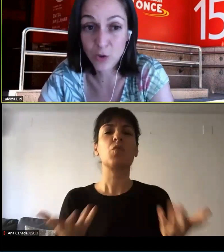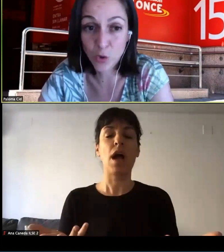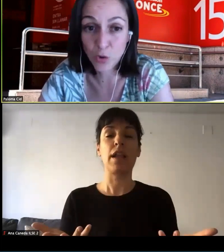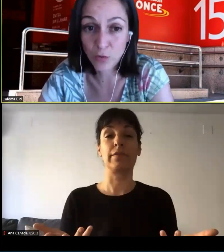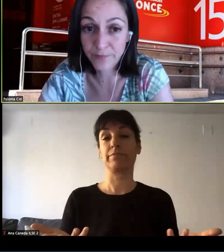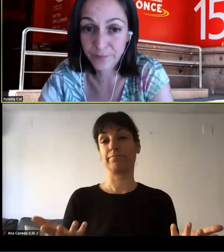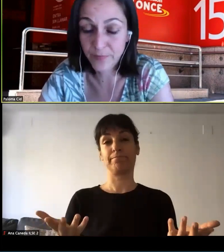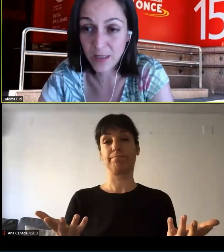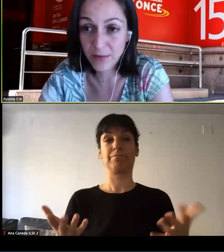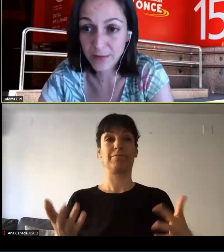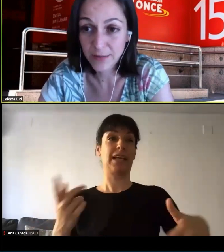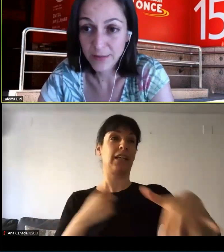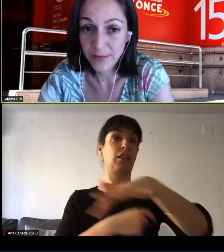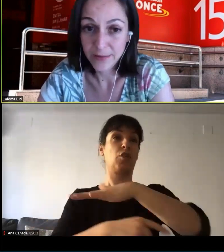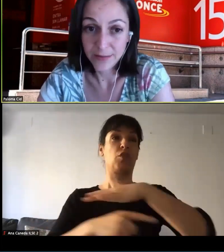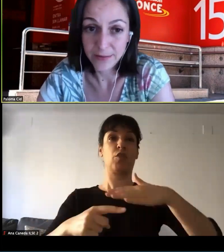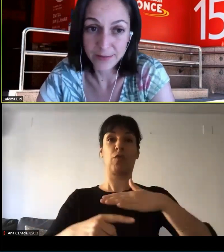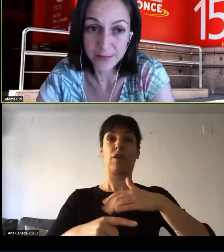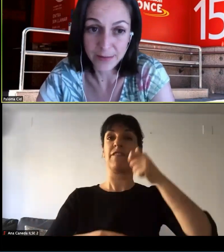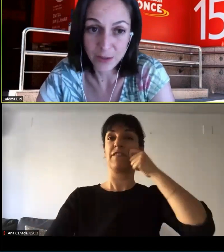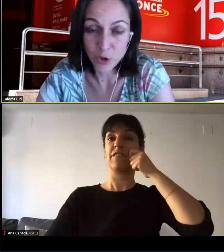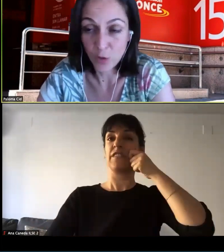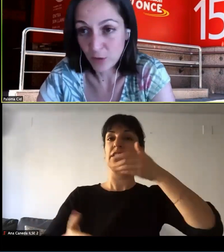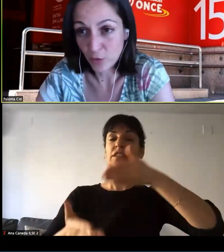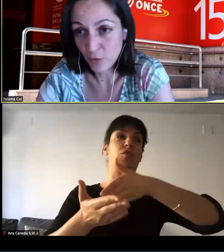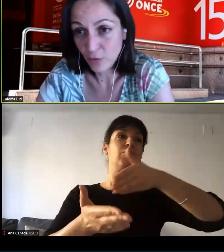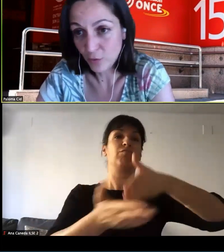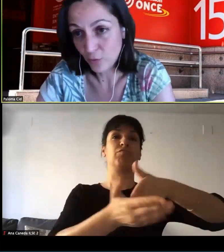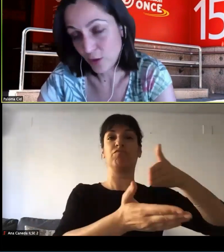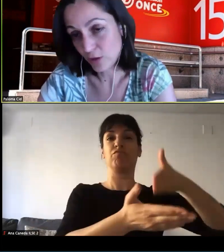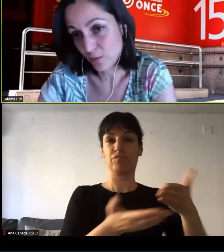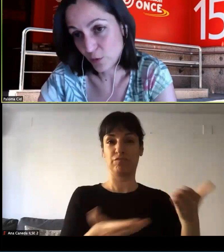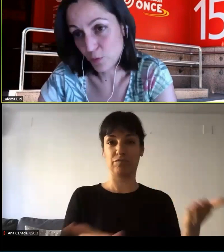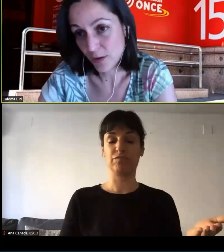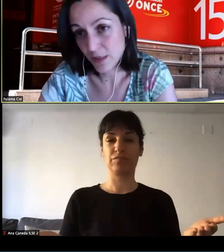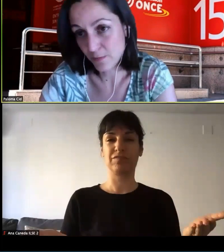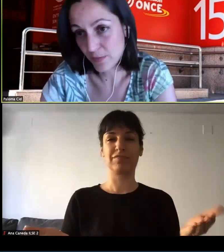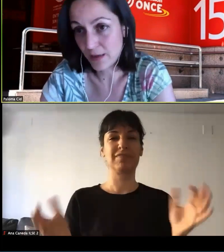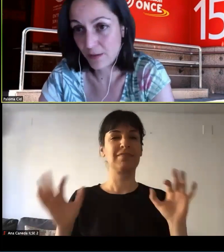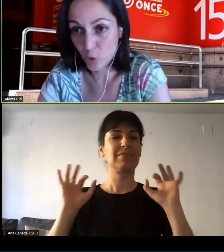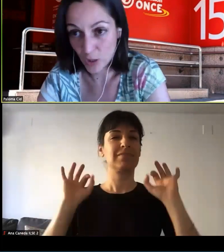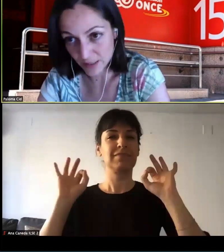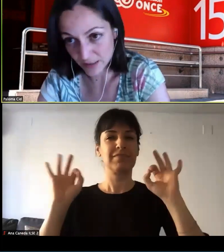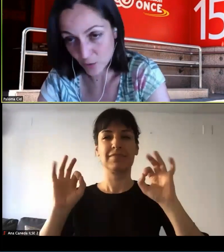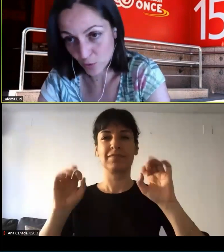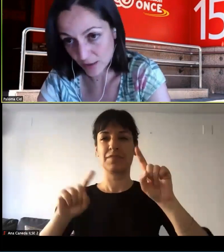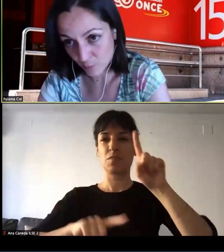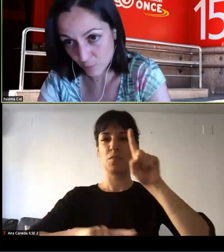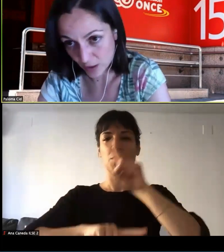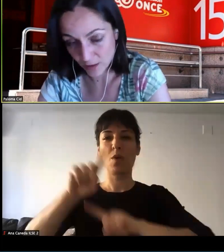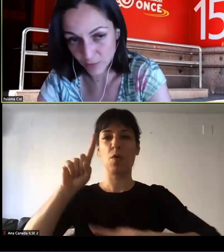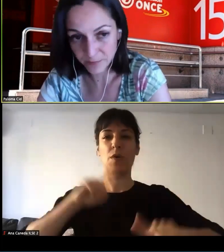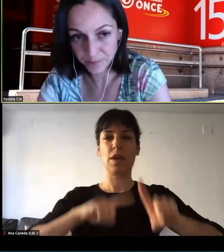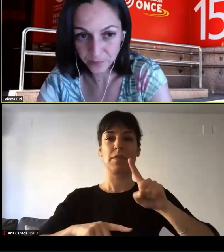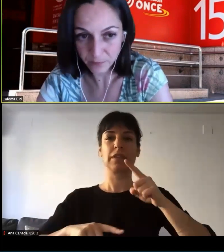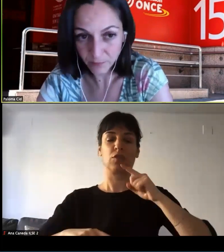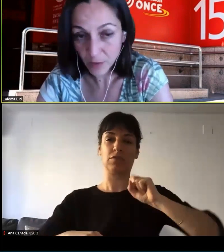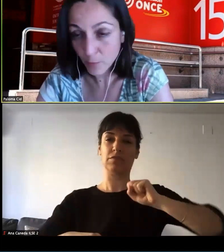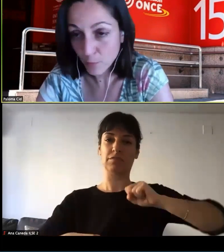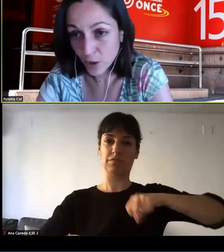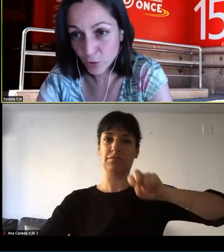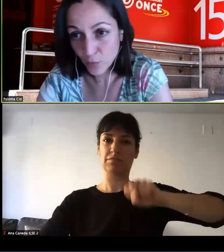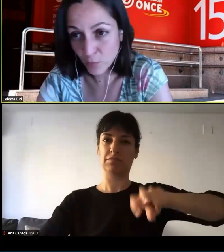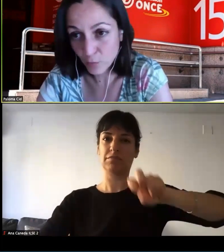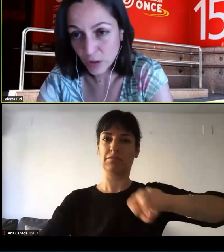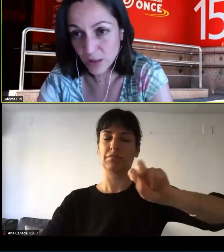del entorno, ¿vale? Sobre todo cuando tenemos problemas con la marcha, con la deambulación.